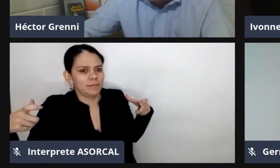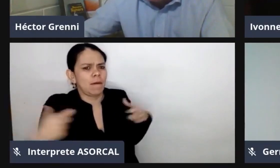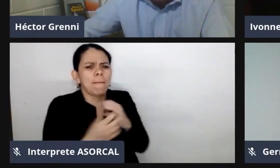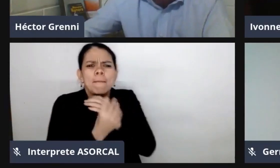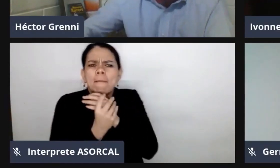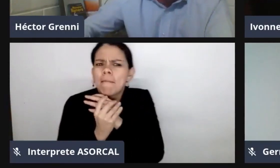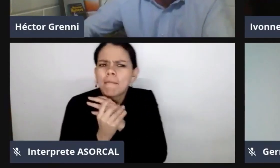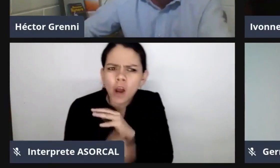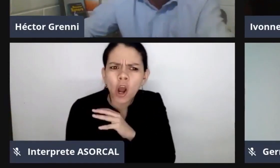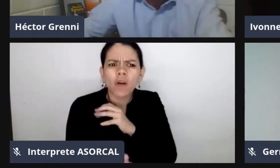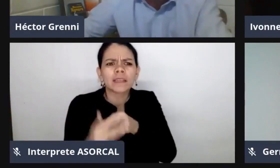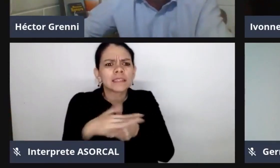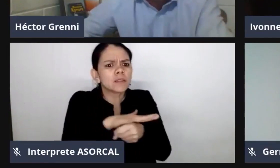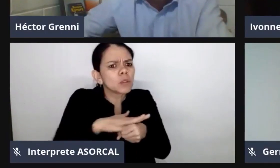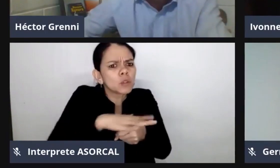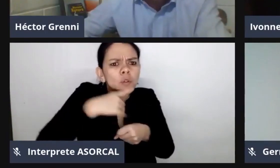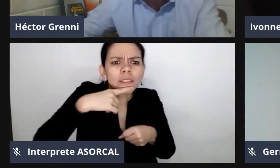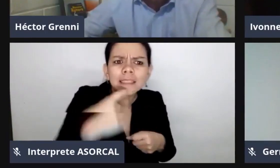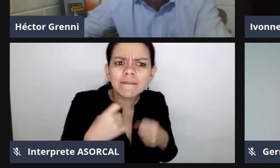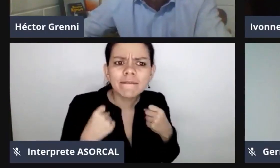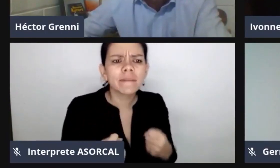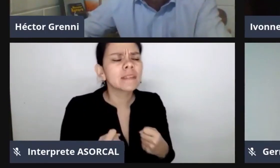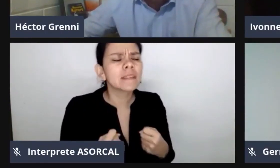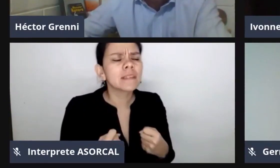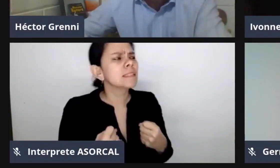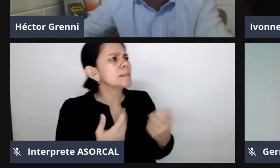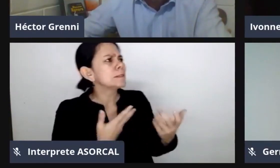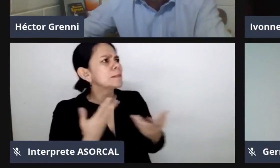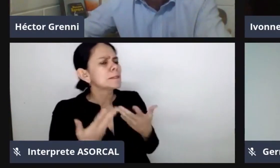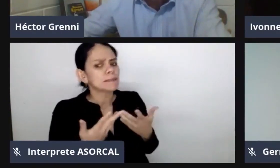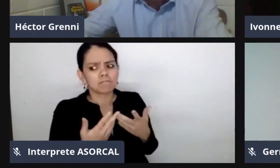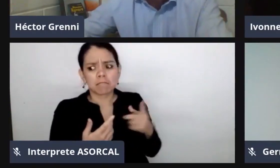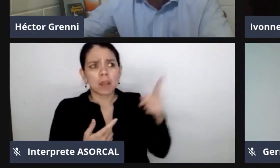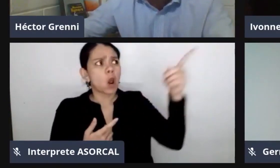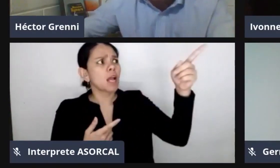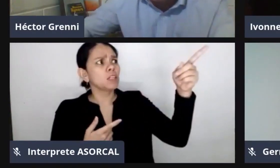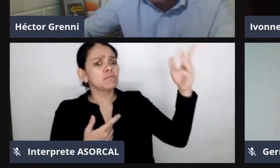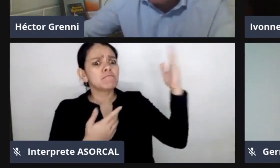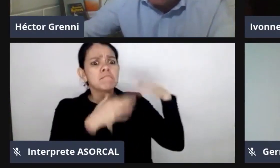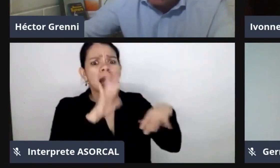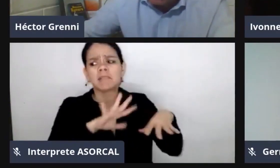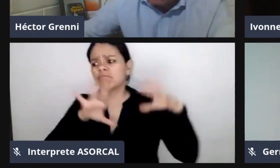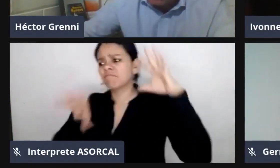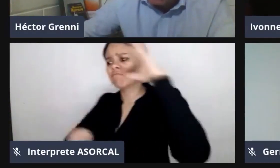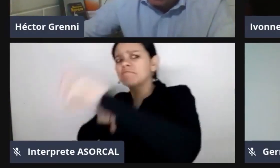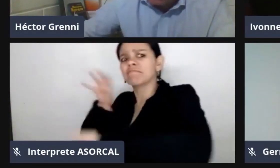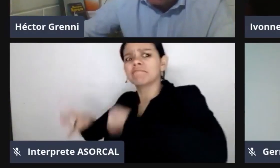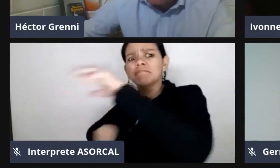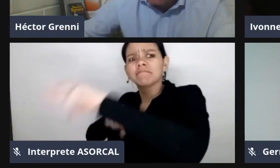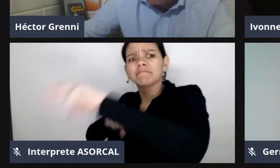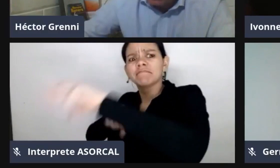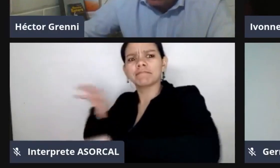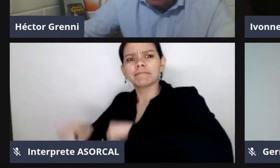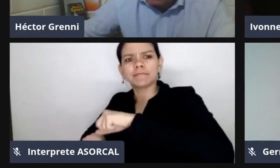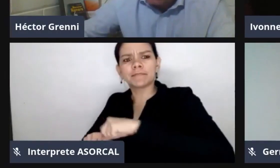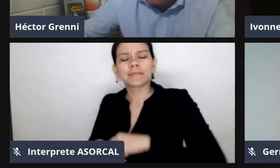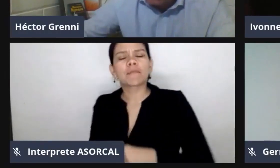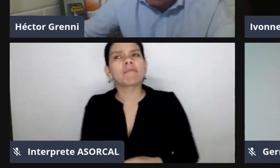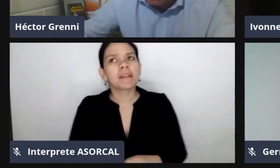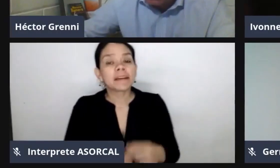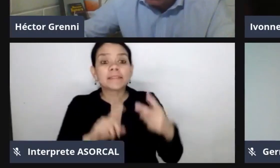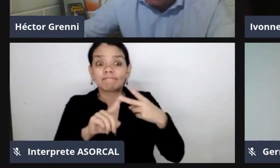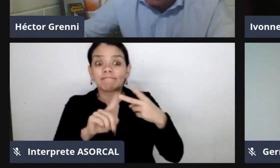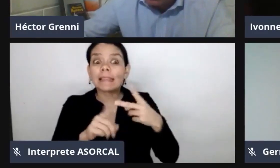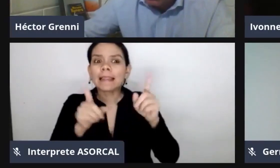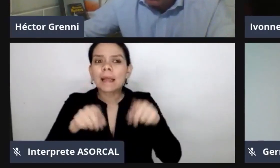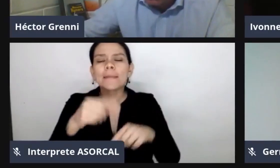de pobreza. Me llamó mucho la atención el tema de la toma de conciencia por una parte de la población frente a la situación.